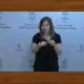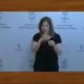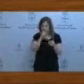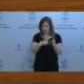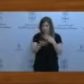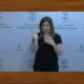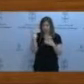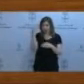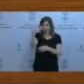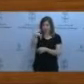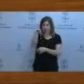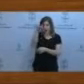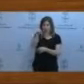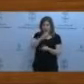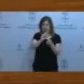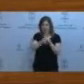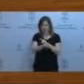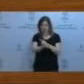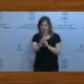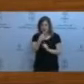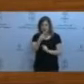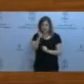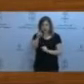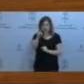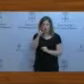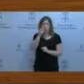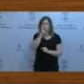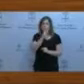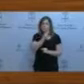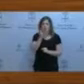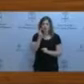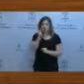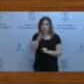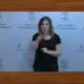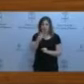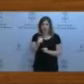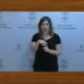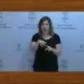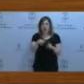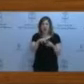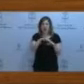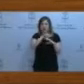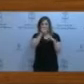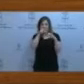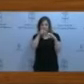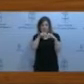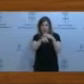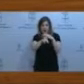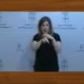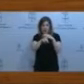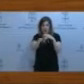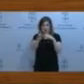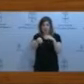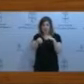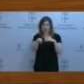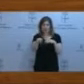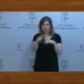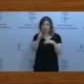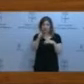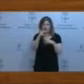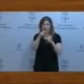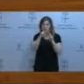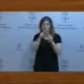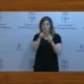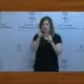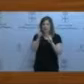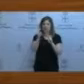éxito. Del prometido y comprado ya adquirido escáner del que nada saben todavía en el hospital y que se dice que ha costado